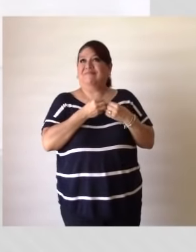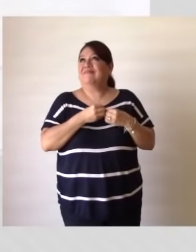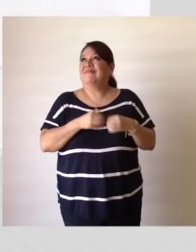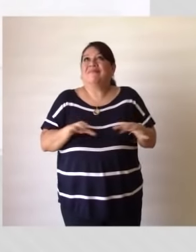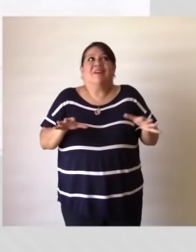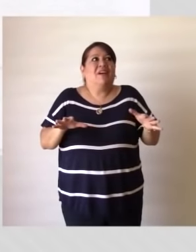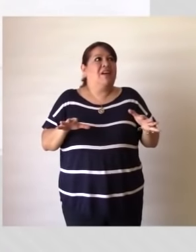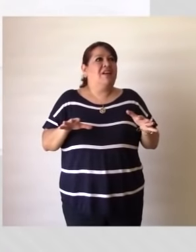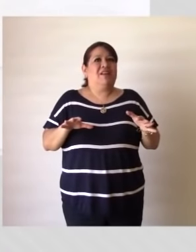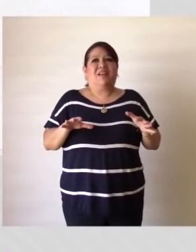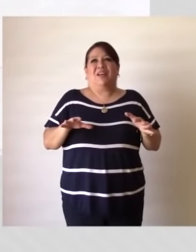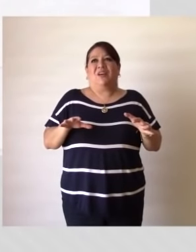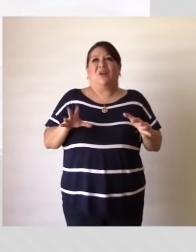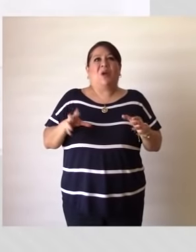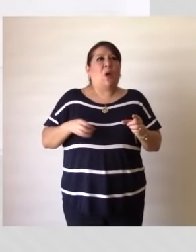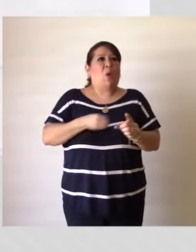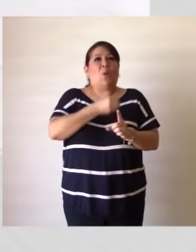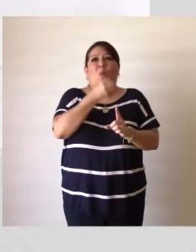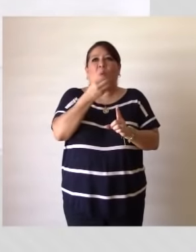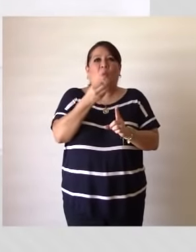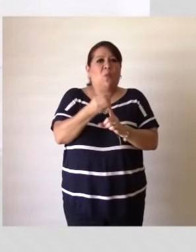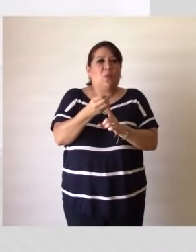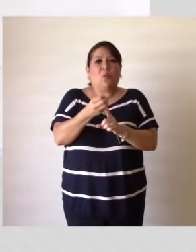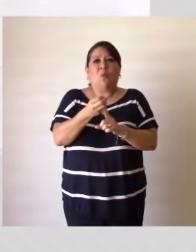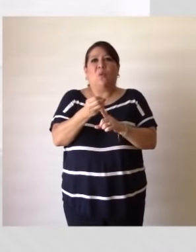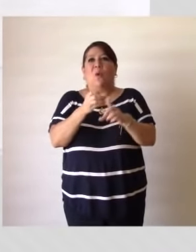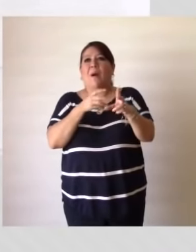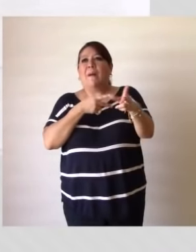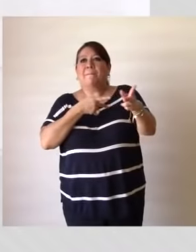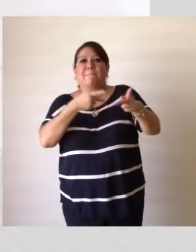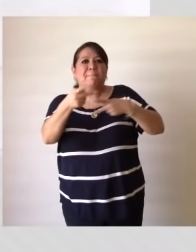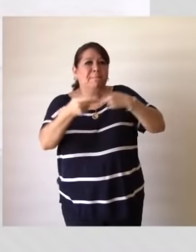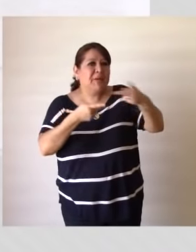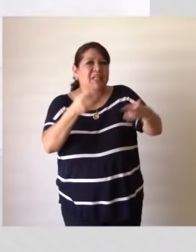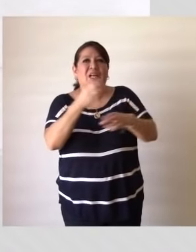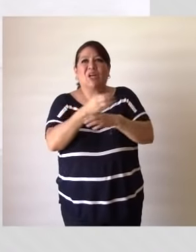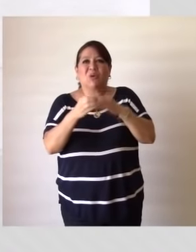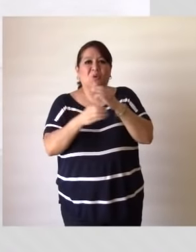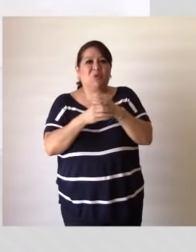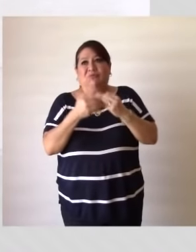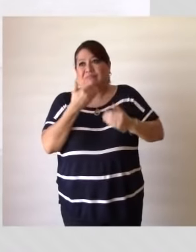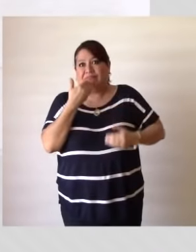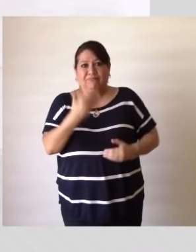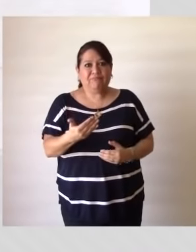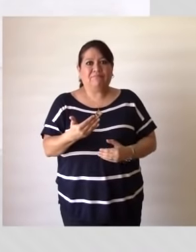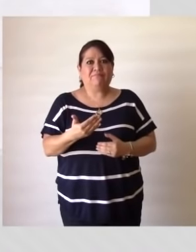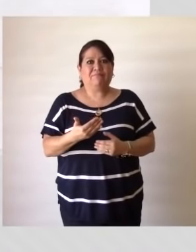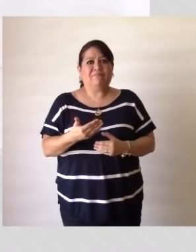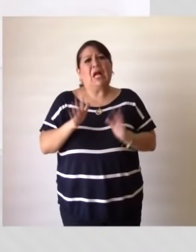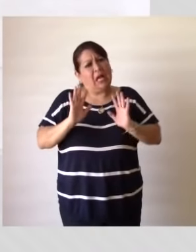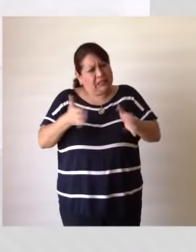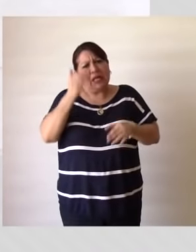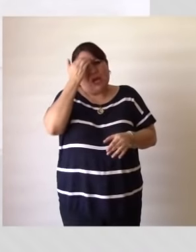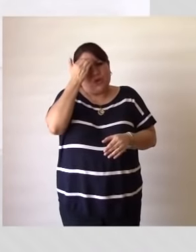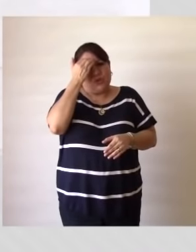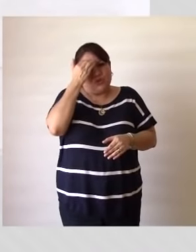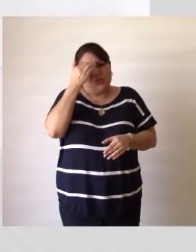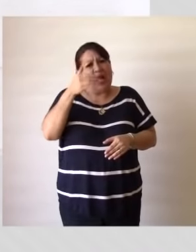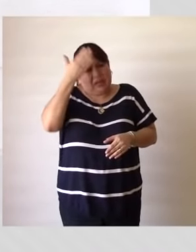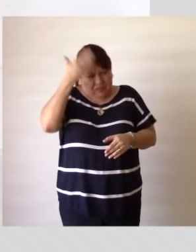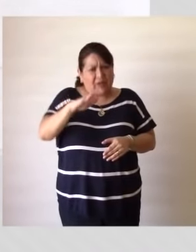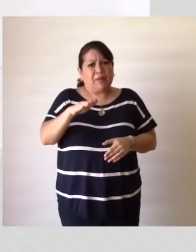poner en práctica lo que sabían la reacción del pueblo es interesante que fue lo que hicimos